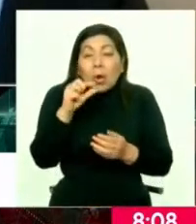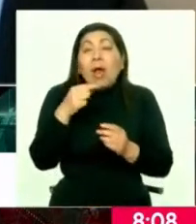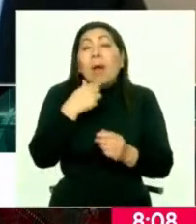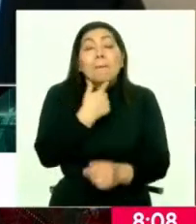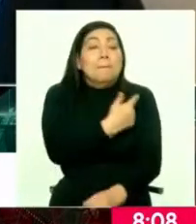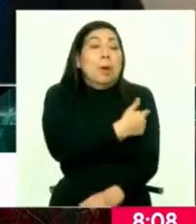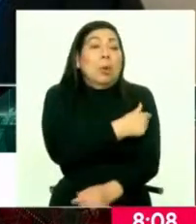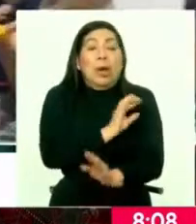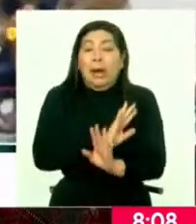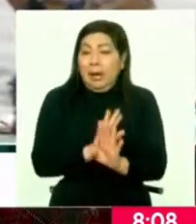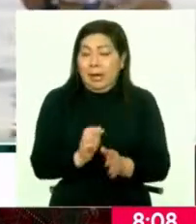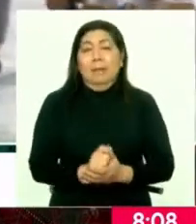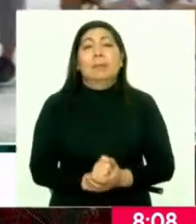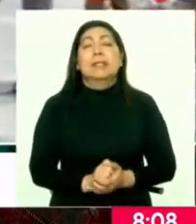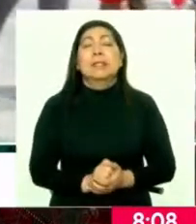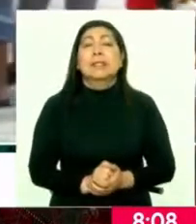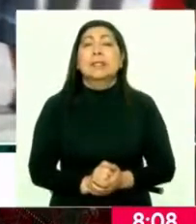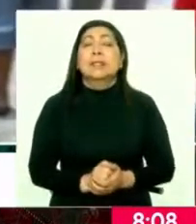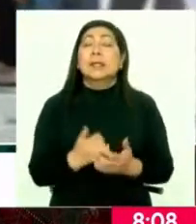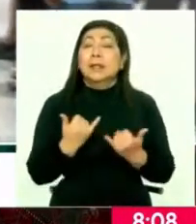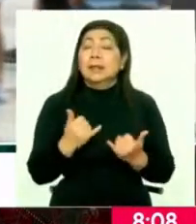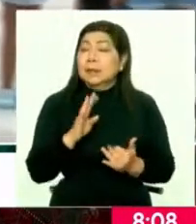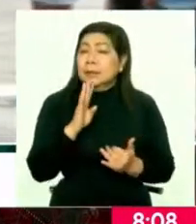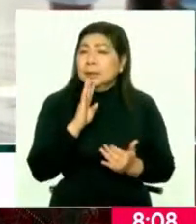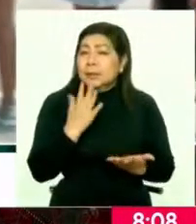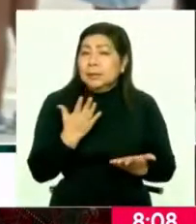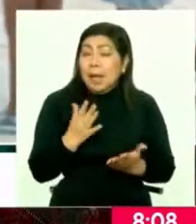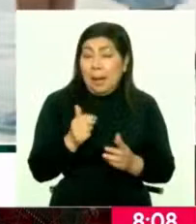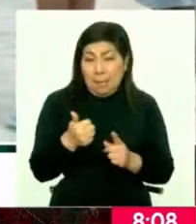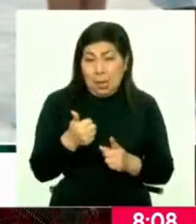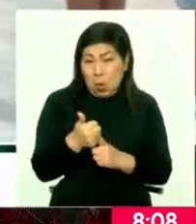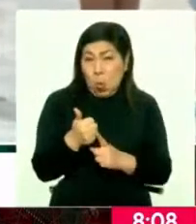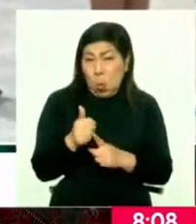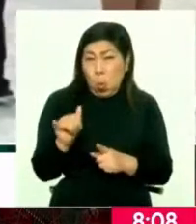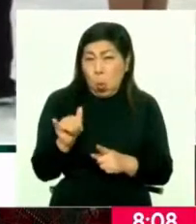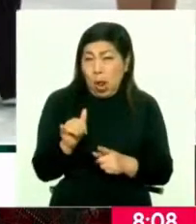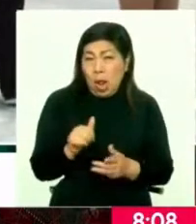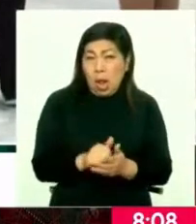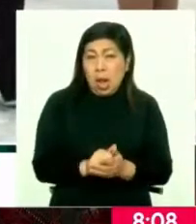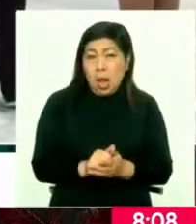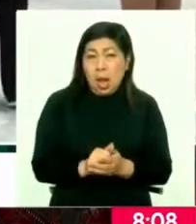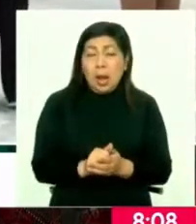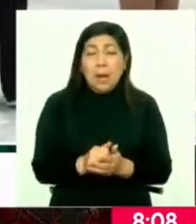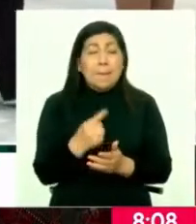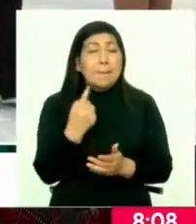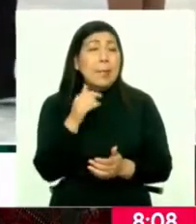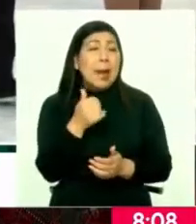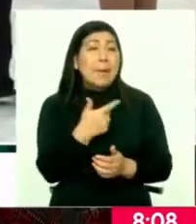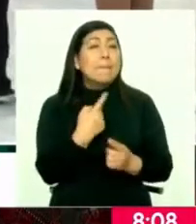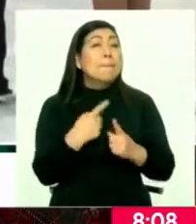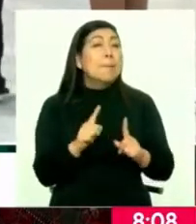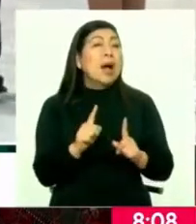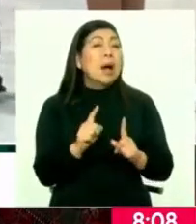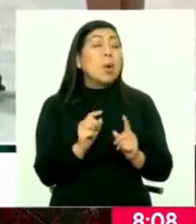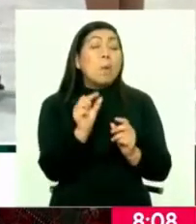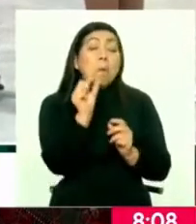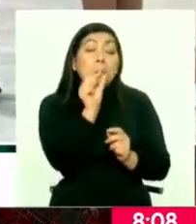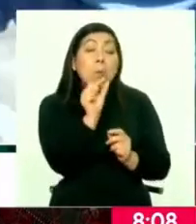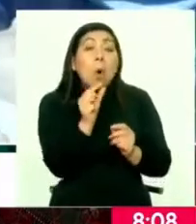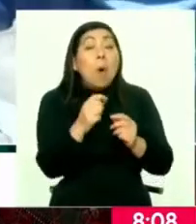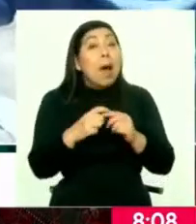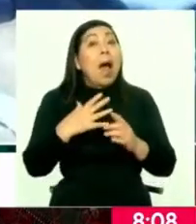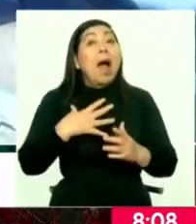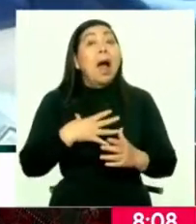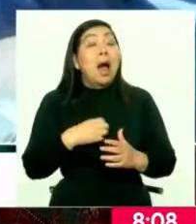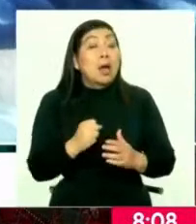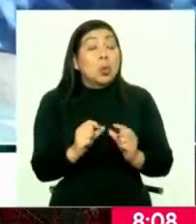adulto. De acuerdo. Estamos hablando de la misma vacuna, solo que la administración se da proporcional a